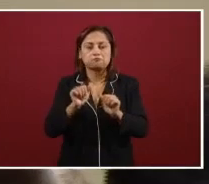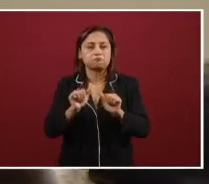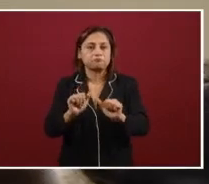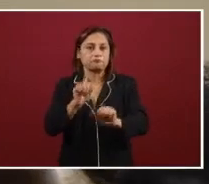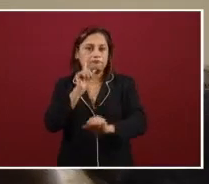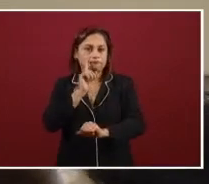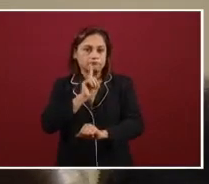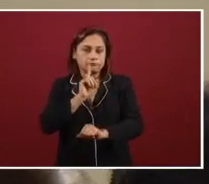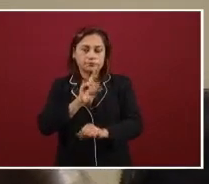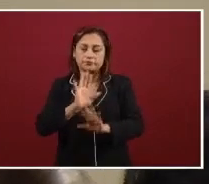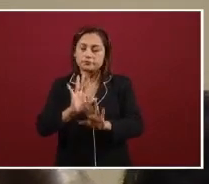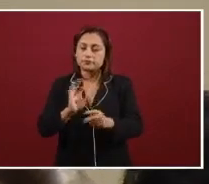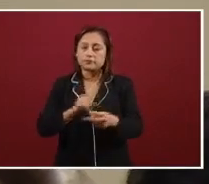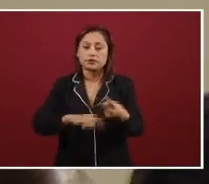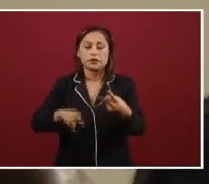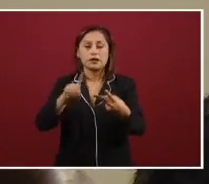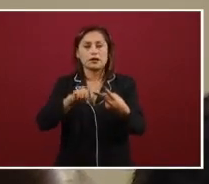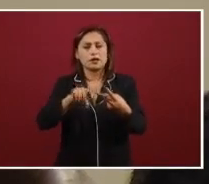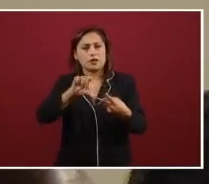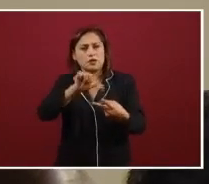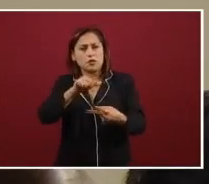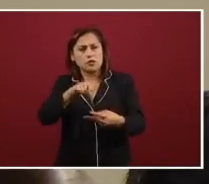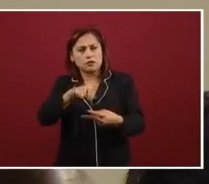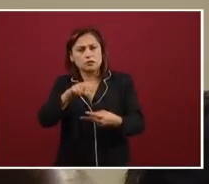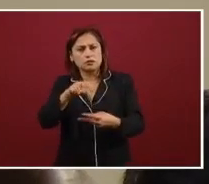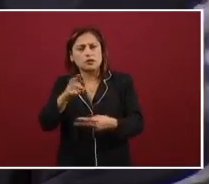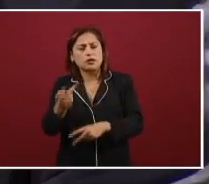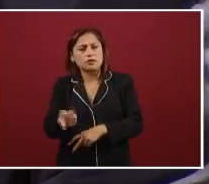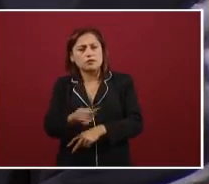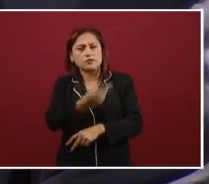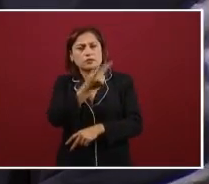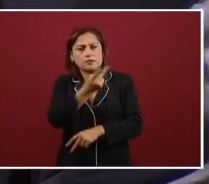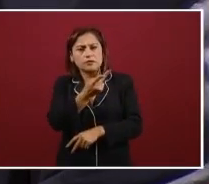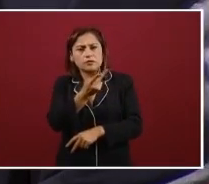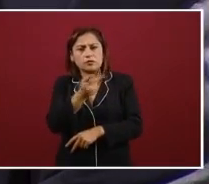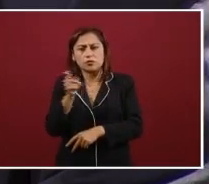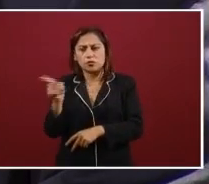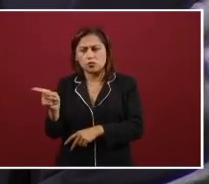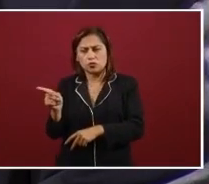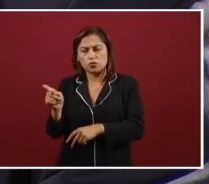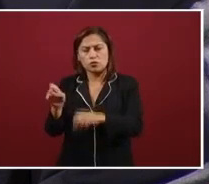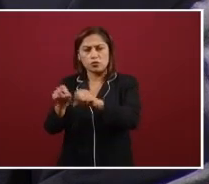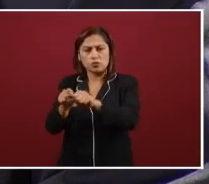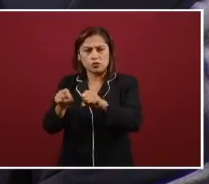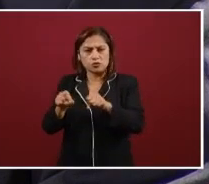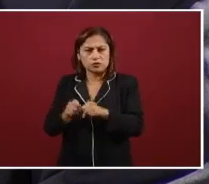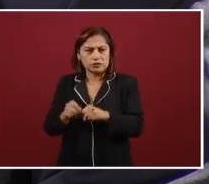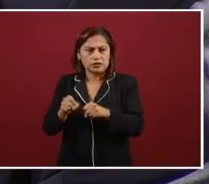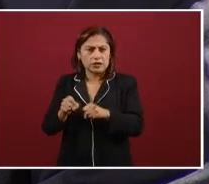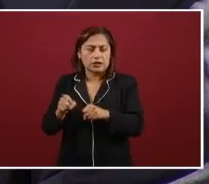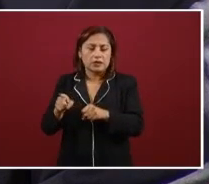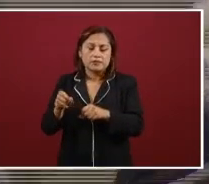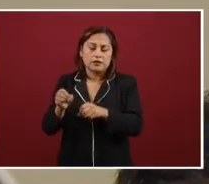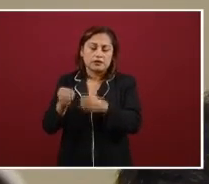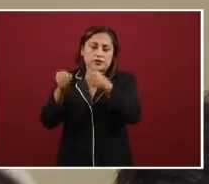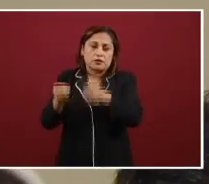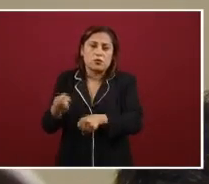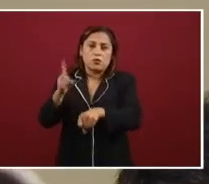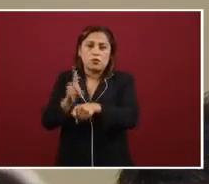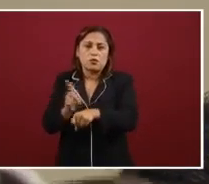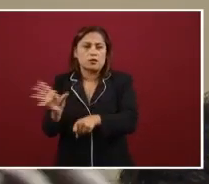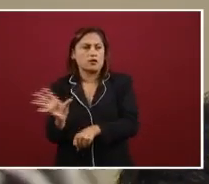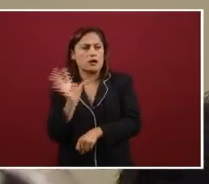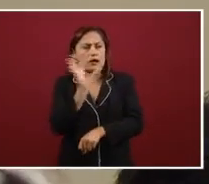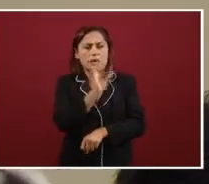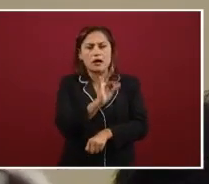¿qué reporte le han dado sobre la inseguridad en el Estado de México? Se lo pregunto porque en